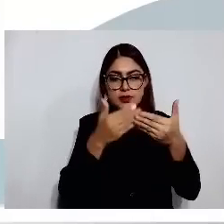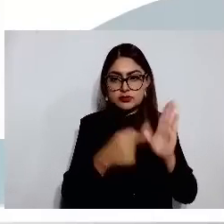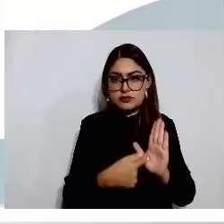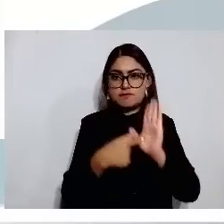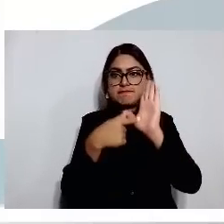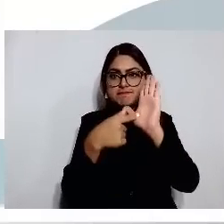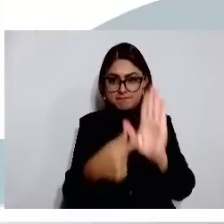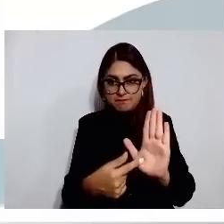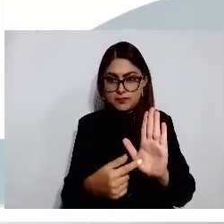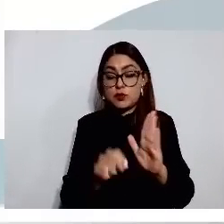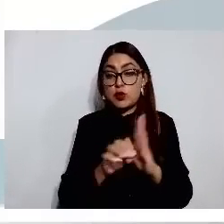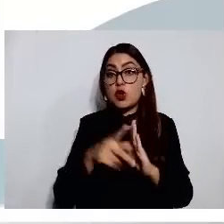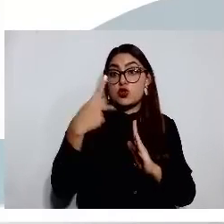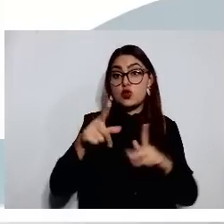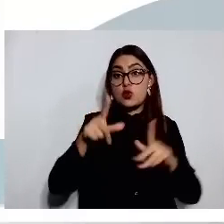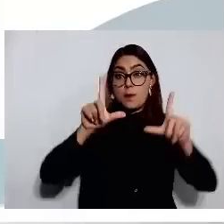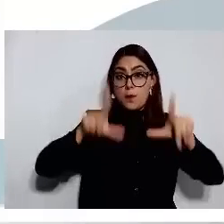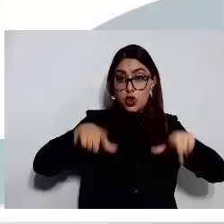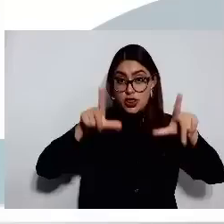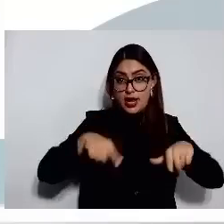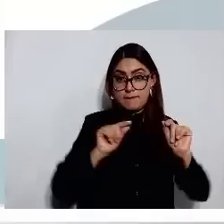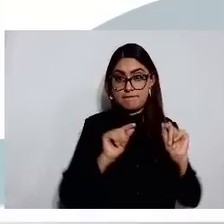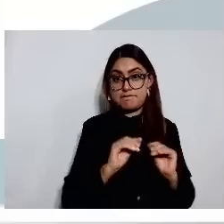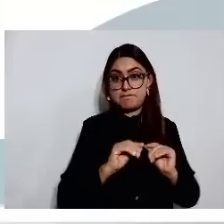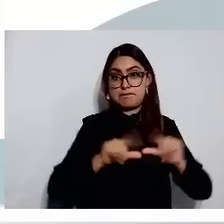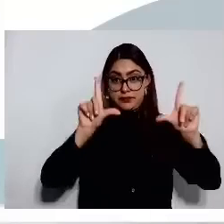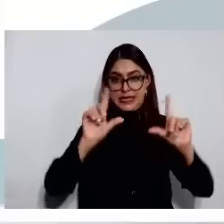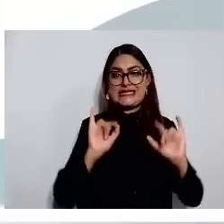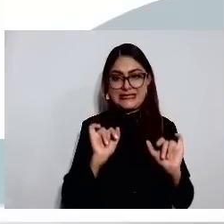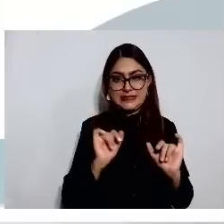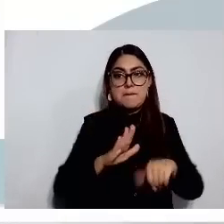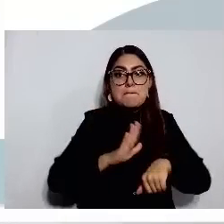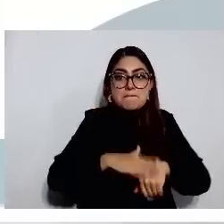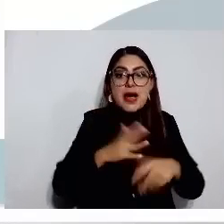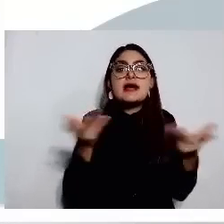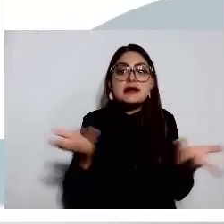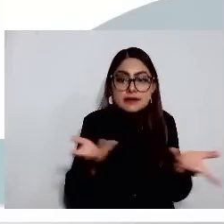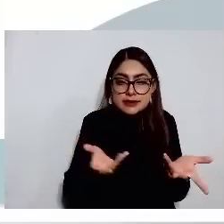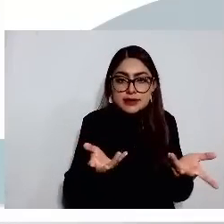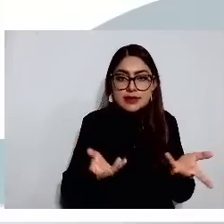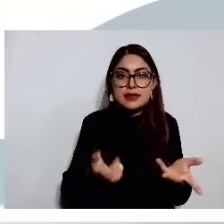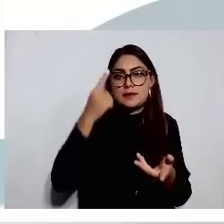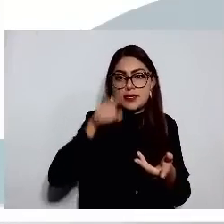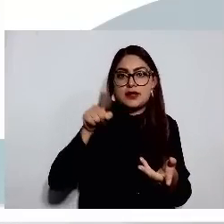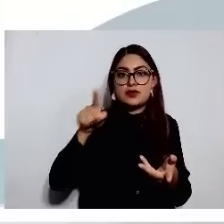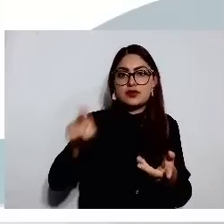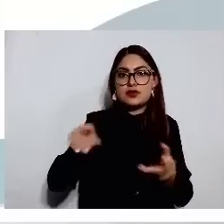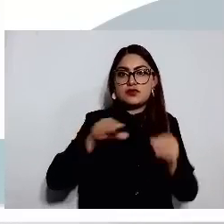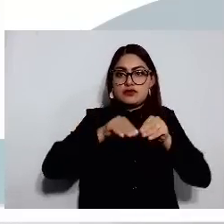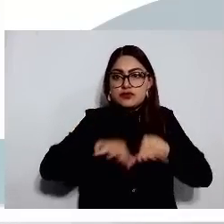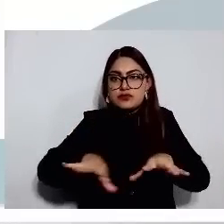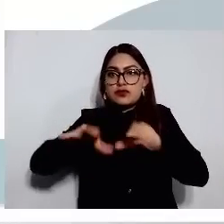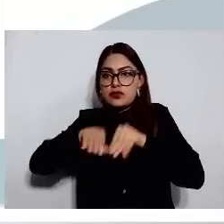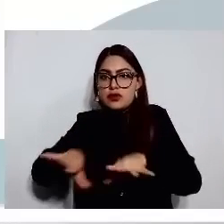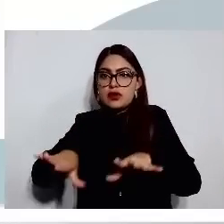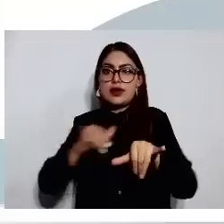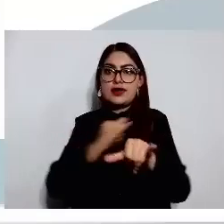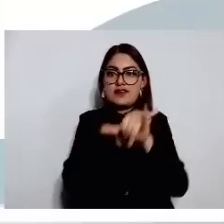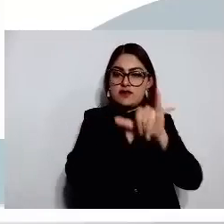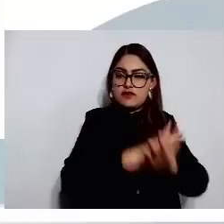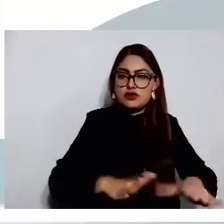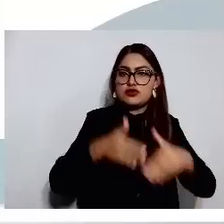de transparencia, ¿de qué manera activa estás haciendo llegar la información sobre derechos a la